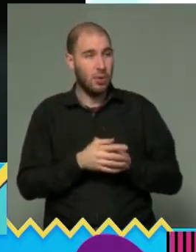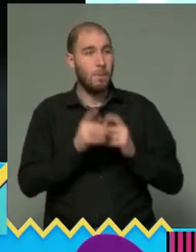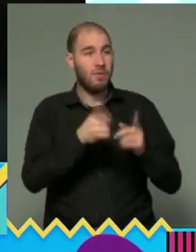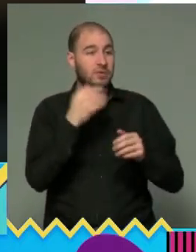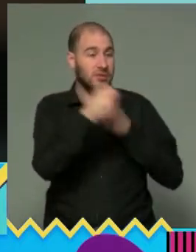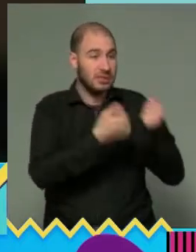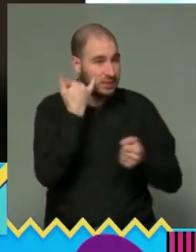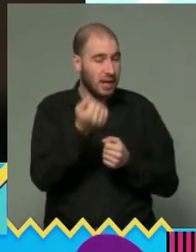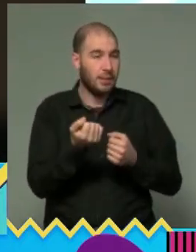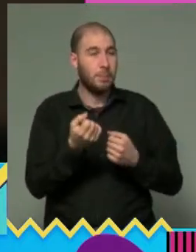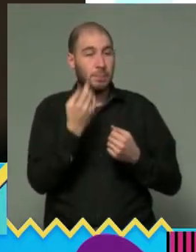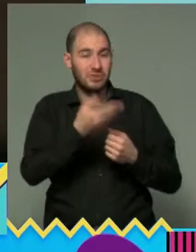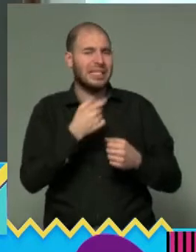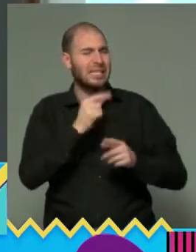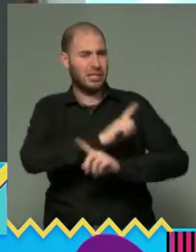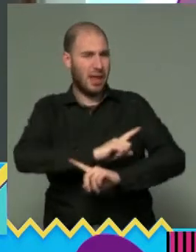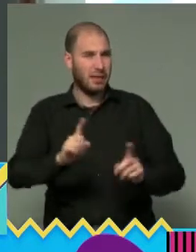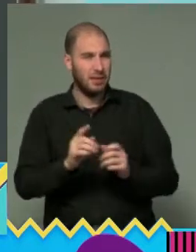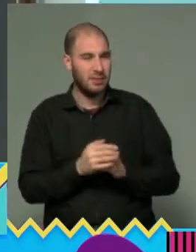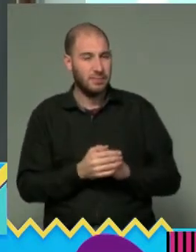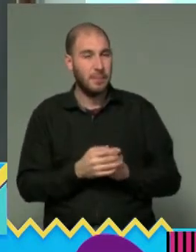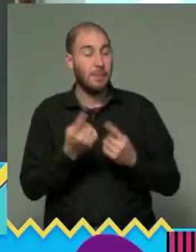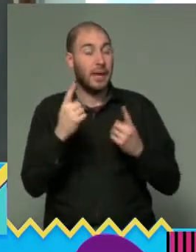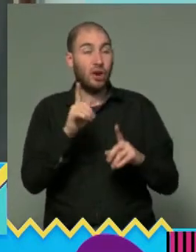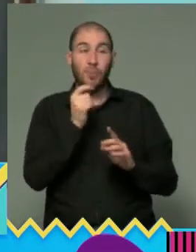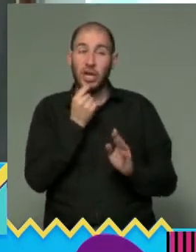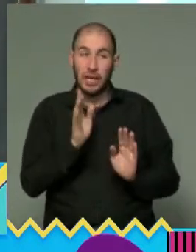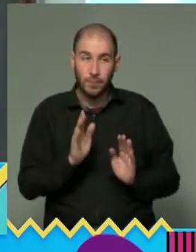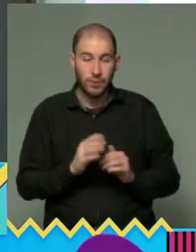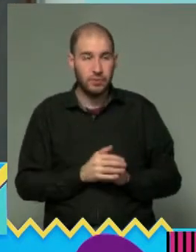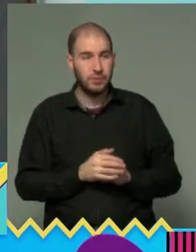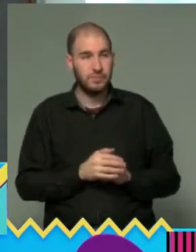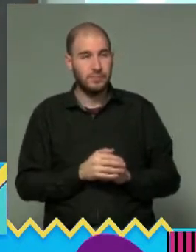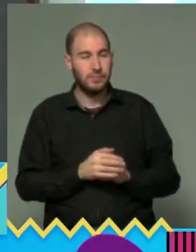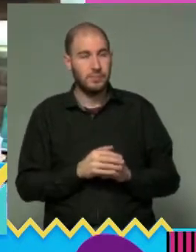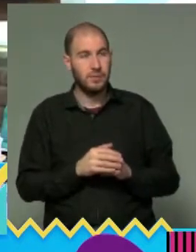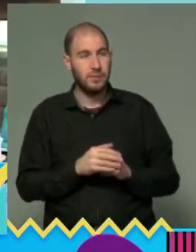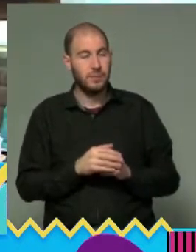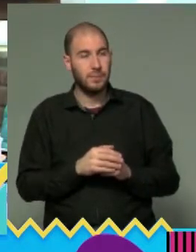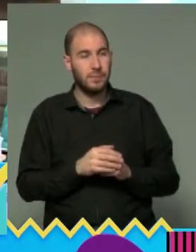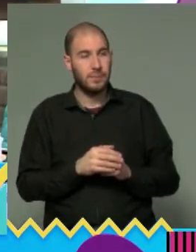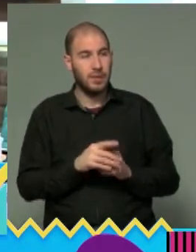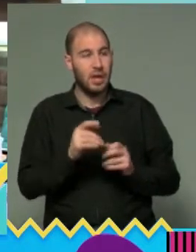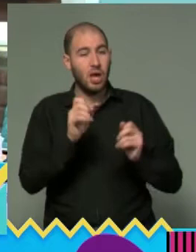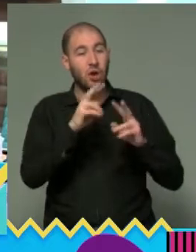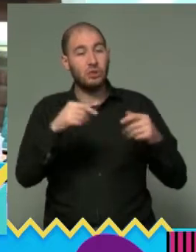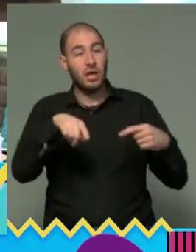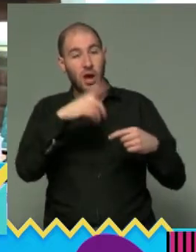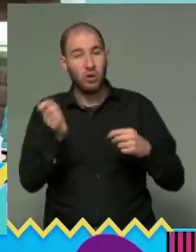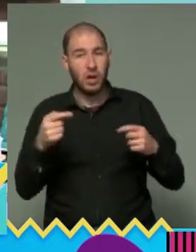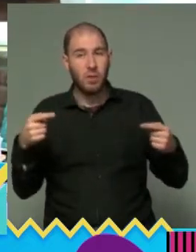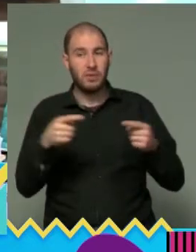sido agredido, que es una situación que nadie quiere, pero cuando, digamos, hay otra situación que